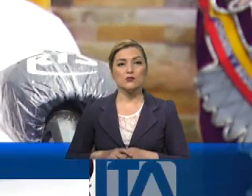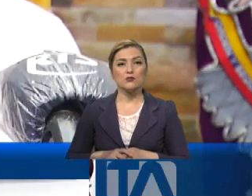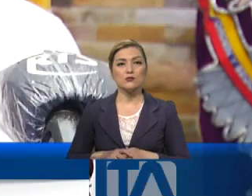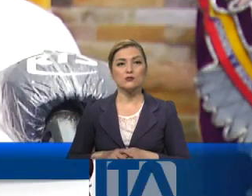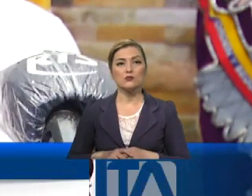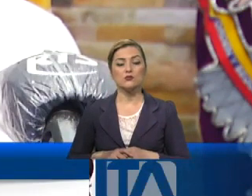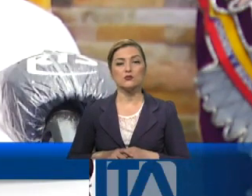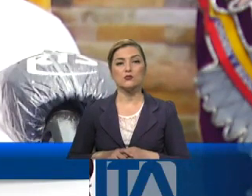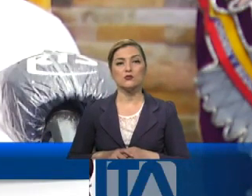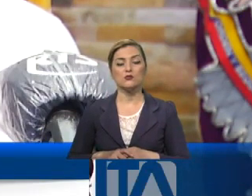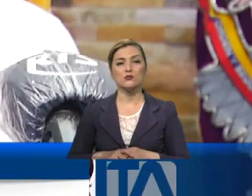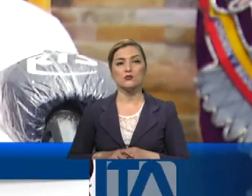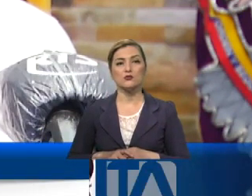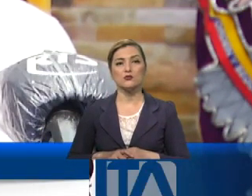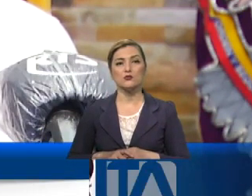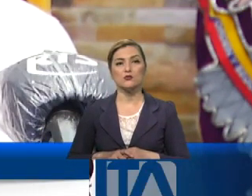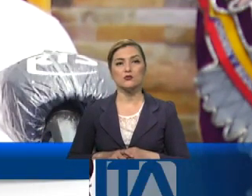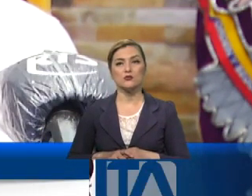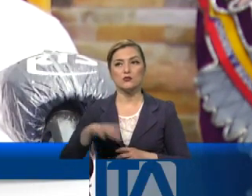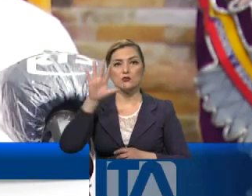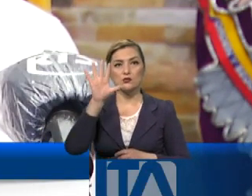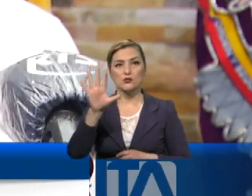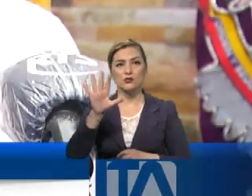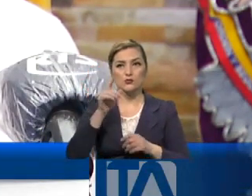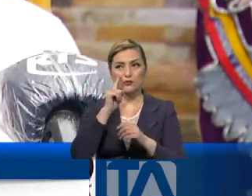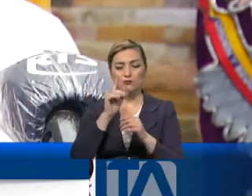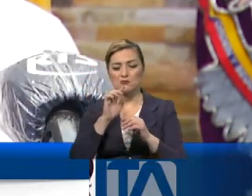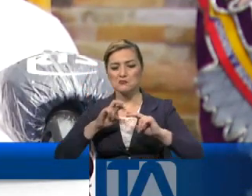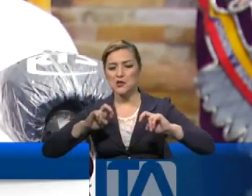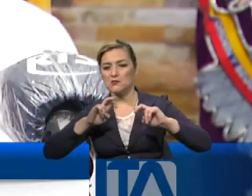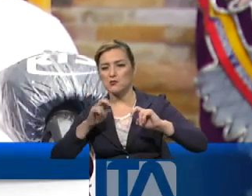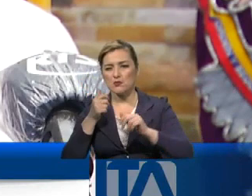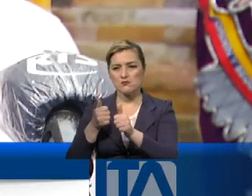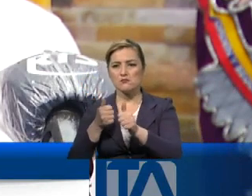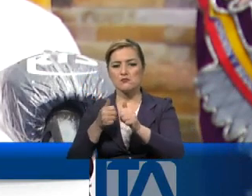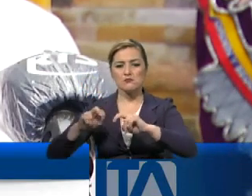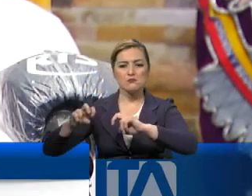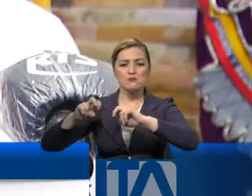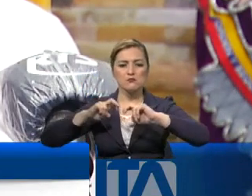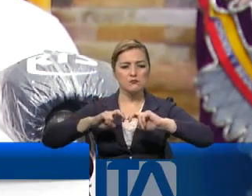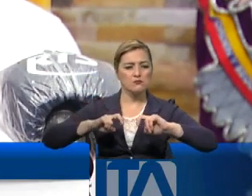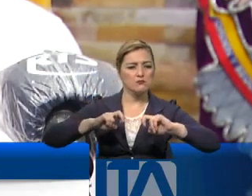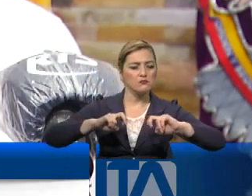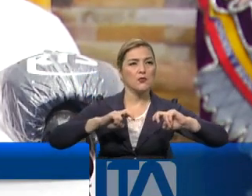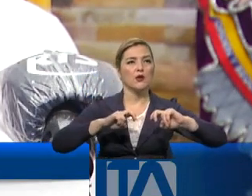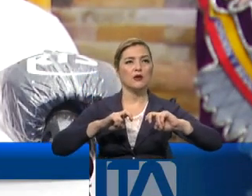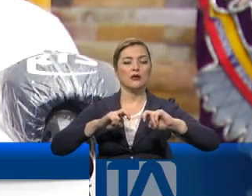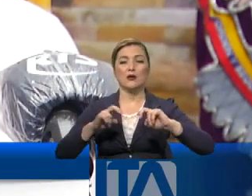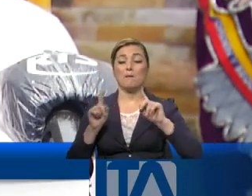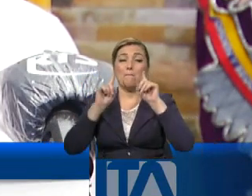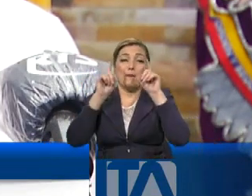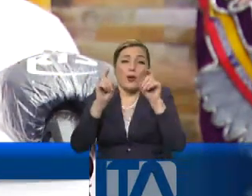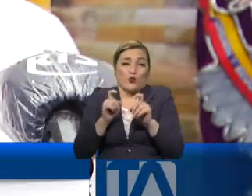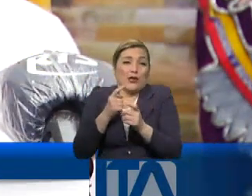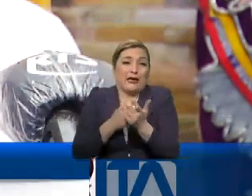ahora existe por lo menos 5 indicios que se están, digamos, siguiendo. Y les voy a pedir que no me pidan que me pronuncie sobre